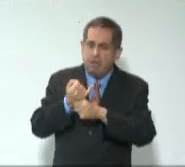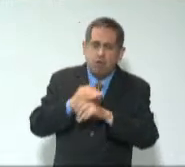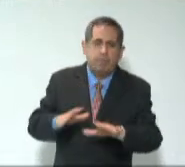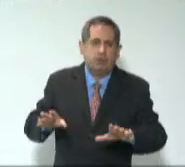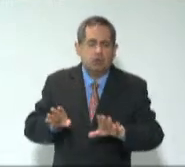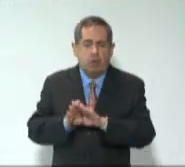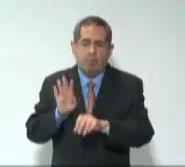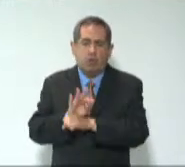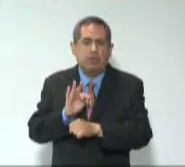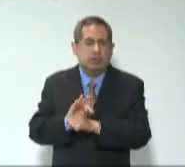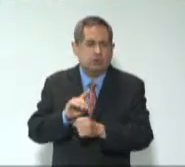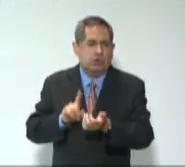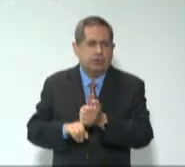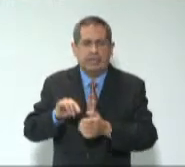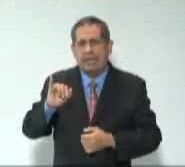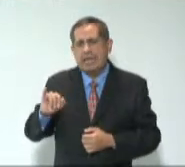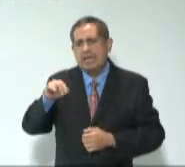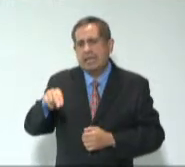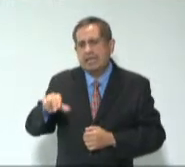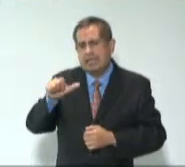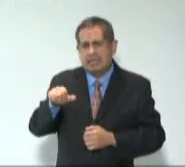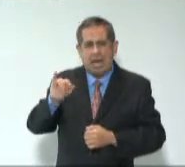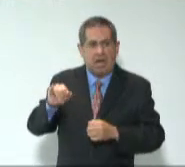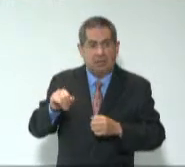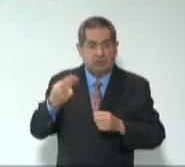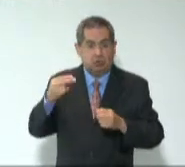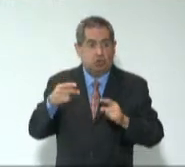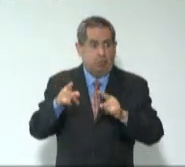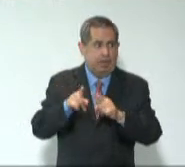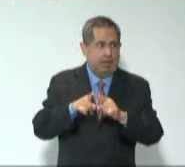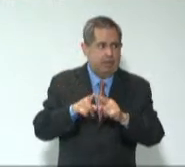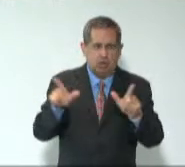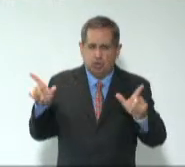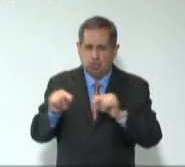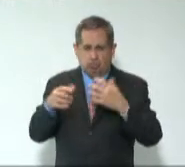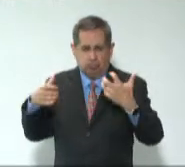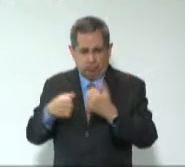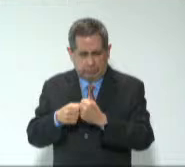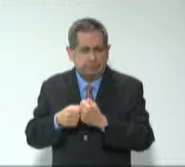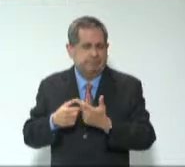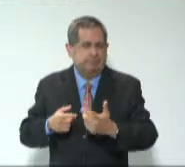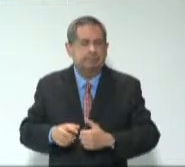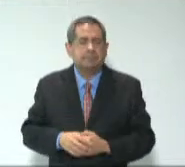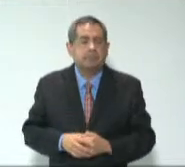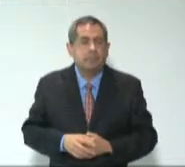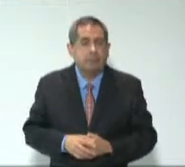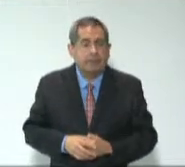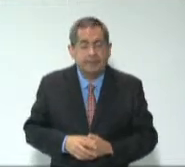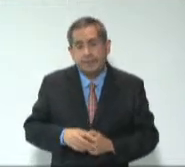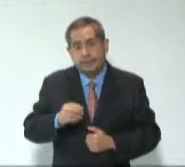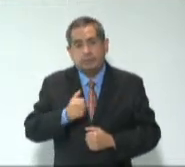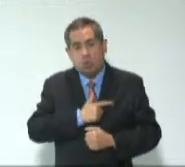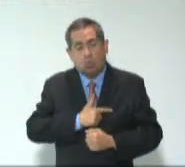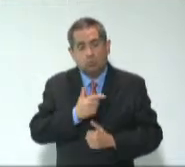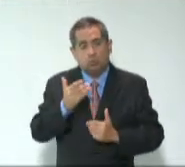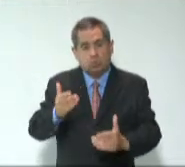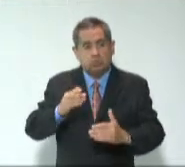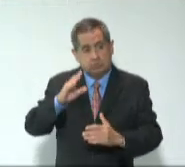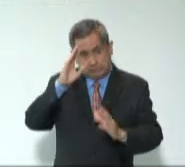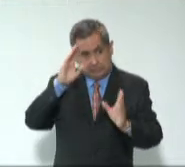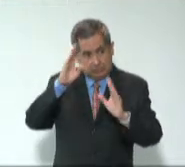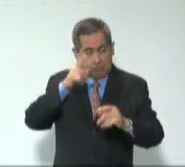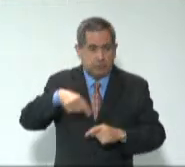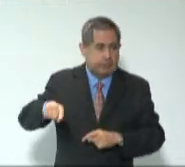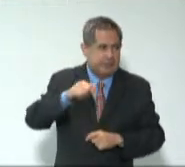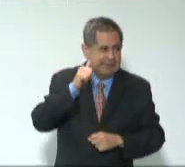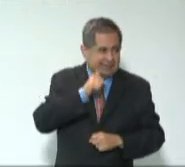y protección de datos personales que es un hombre Este más más completo me da mucho gusto y de verdad saludar siempre a